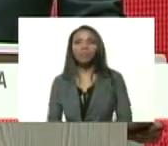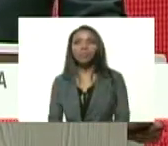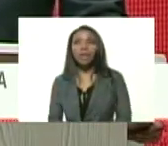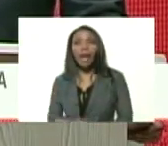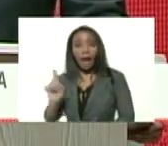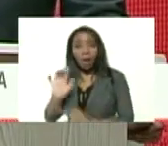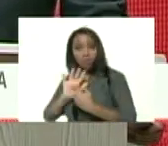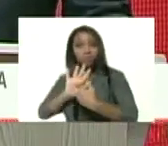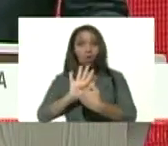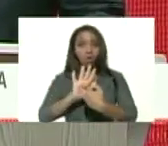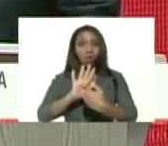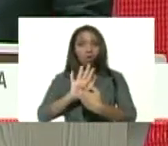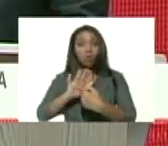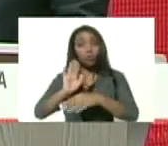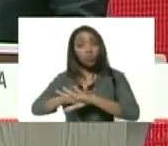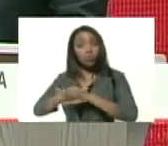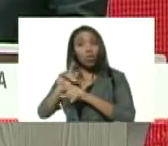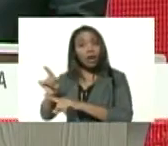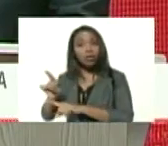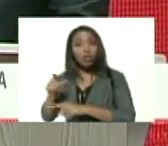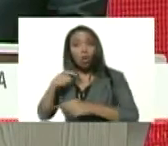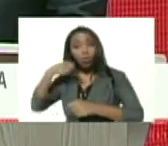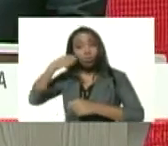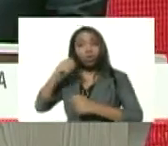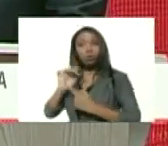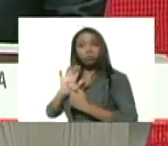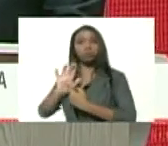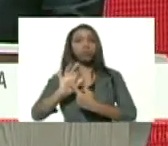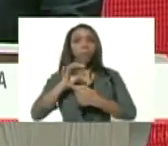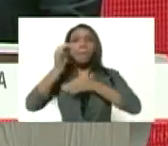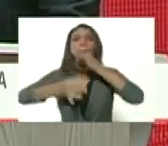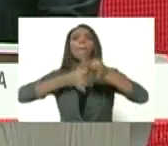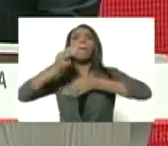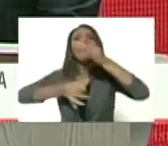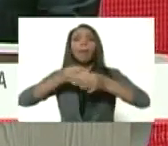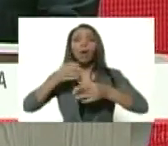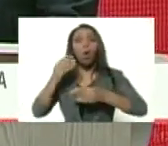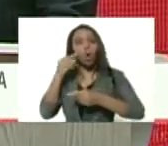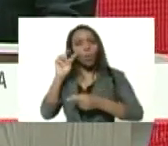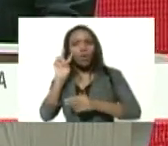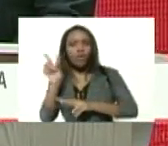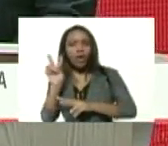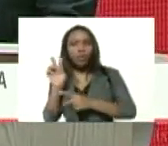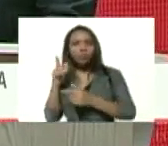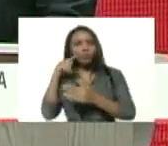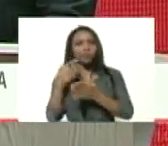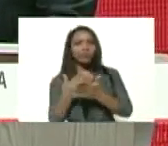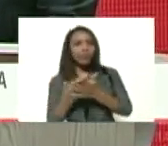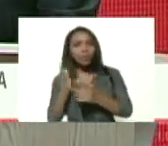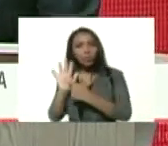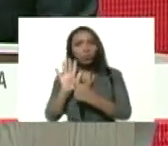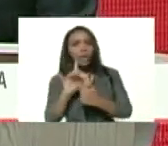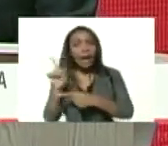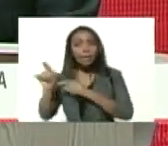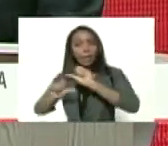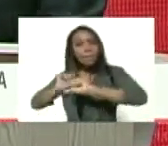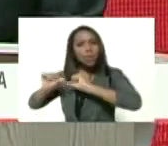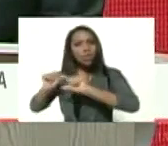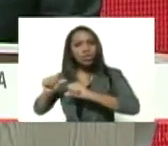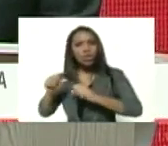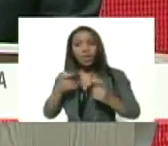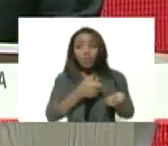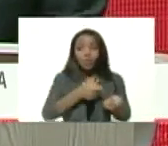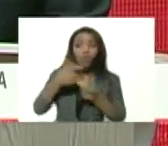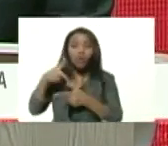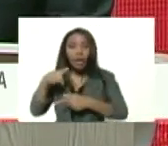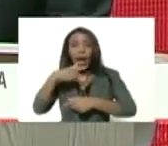Sale por eso y sale, como lo vuelvo a ratificar, a señalar que todo ese proceso de tráfico de